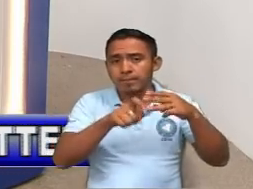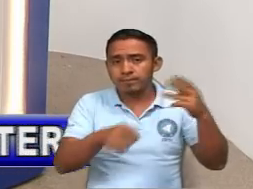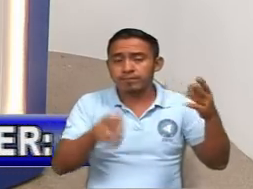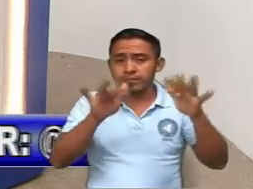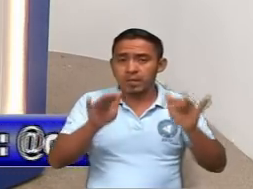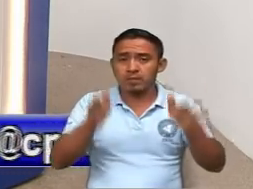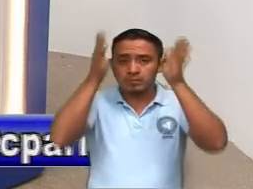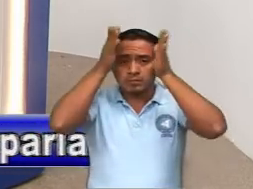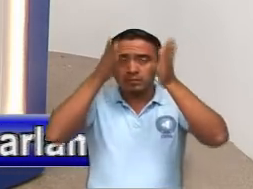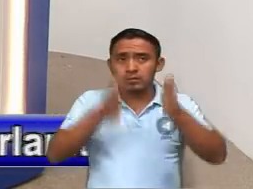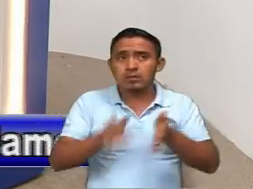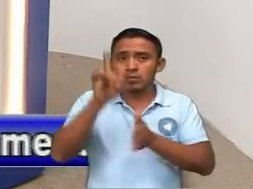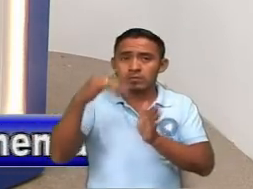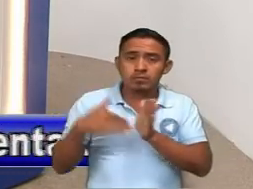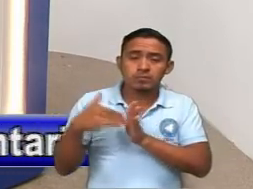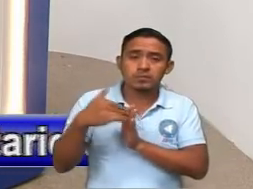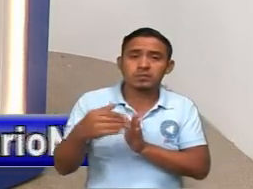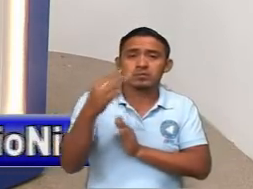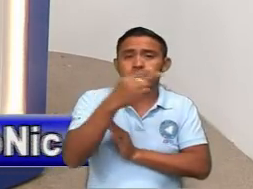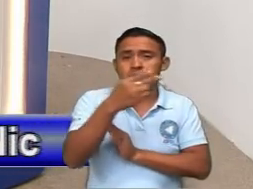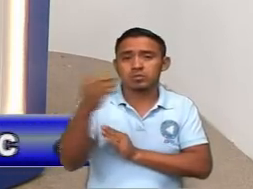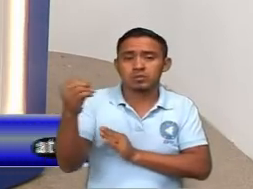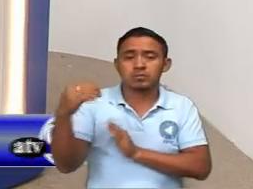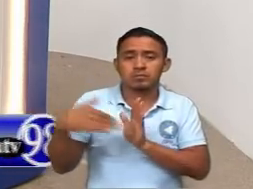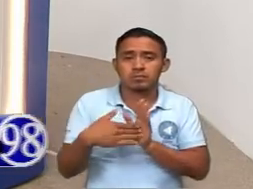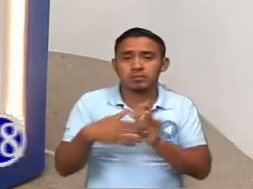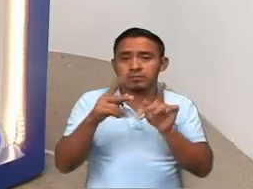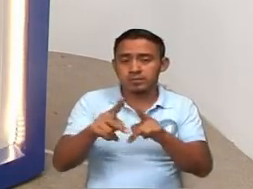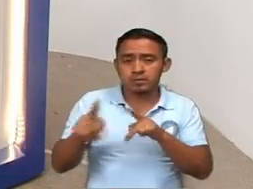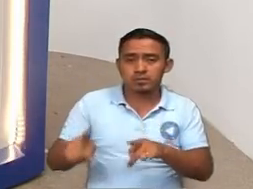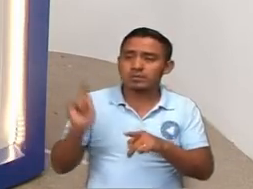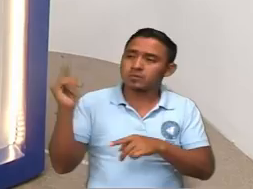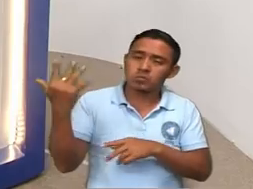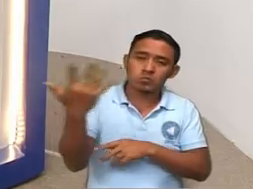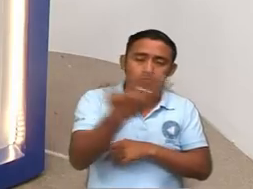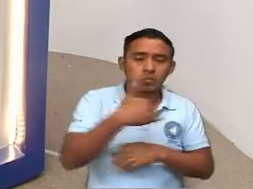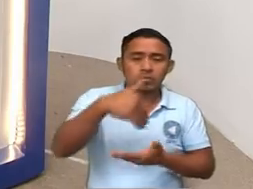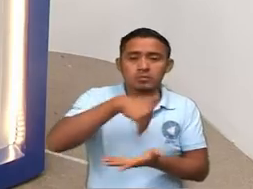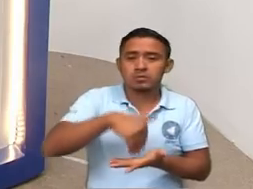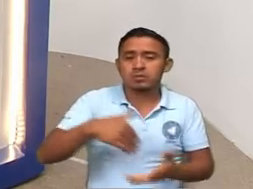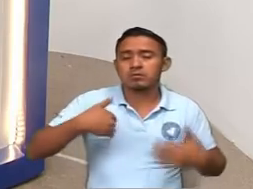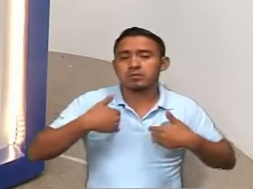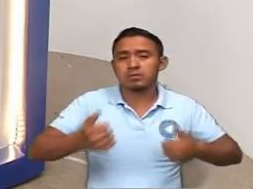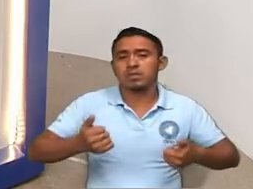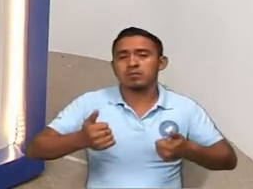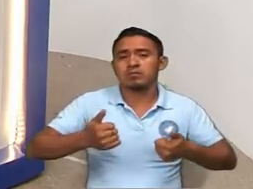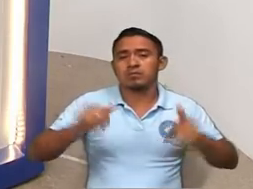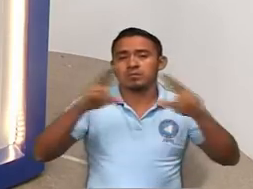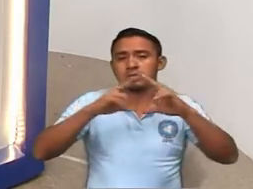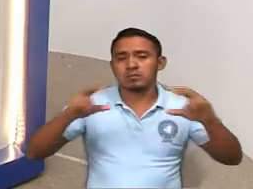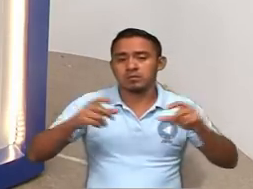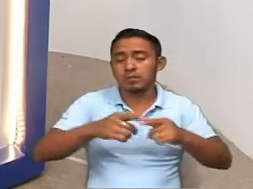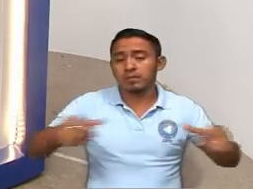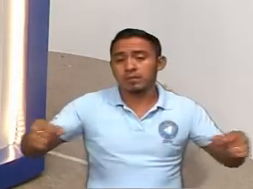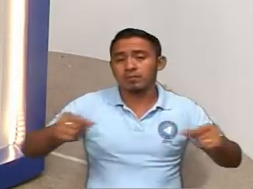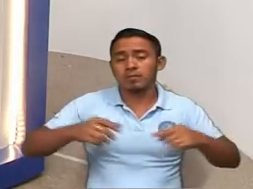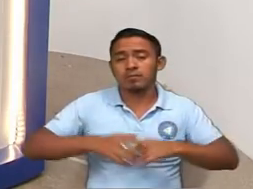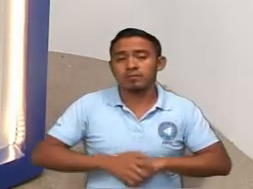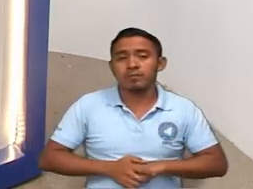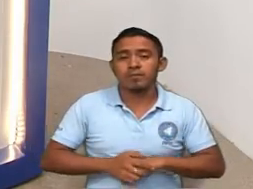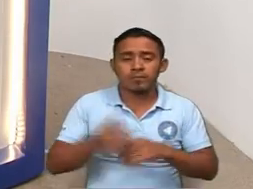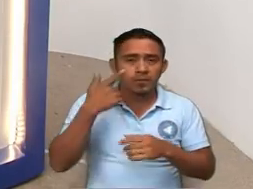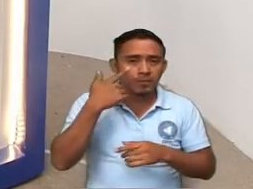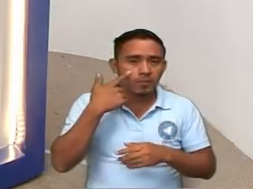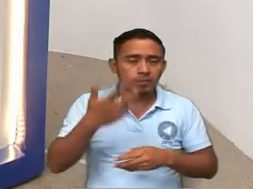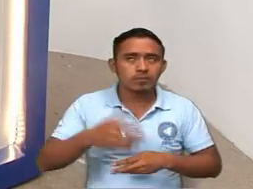brindado atención a 1.200.000 habitantes en todas las unidades de salud de los ILAIS de Managua. Veamos los detalles